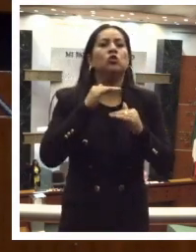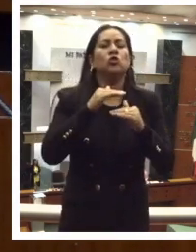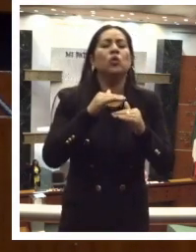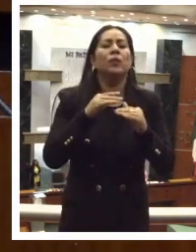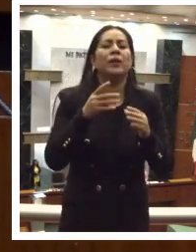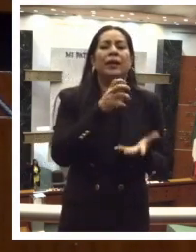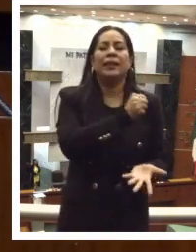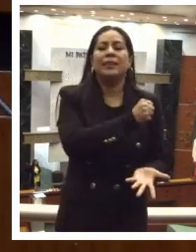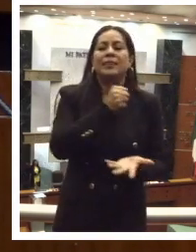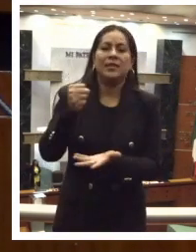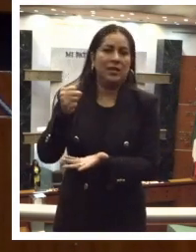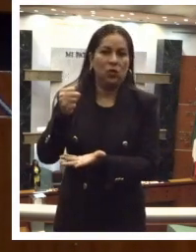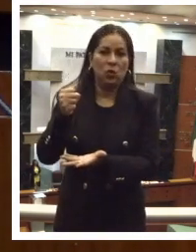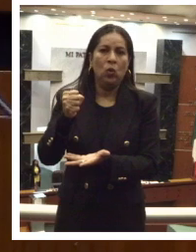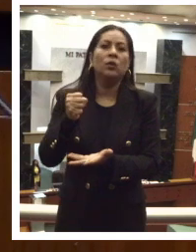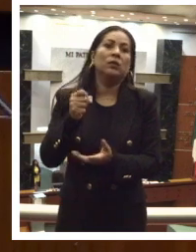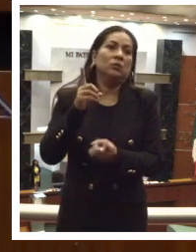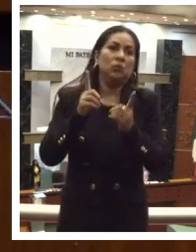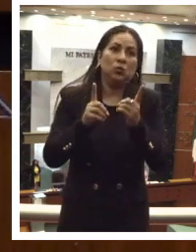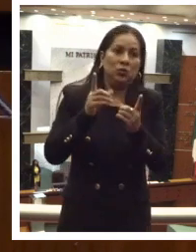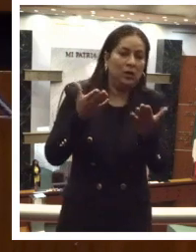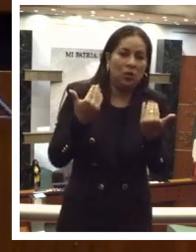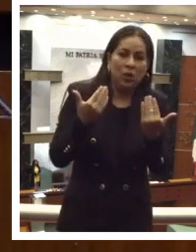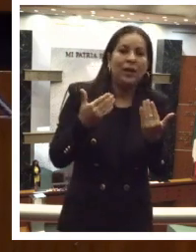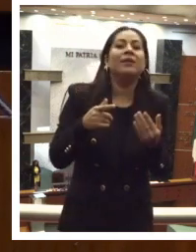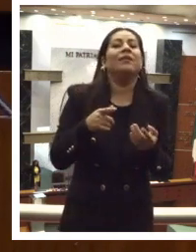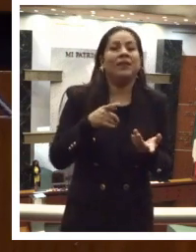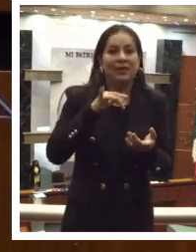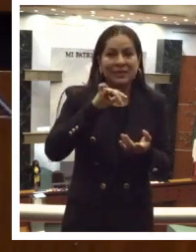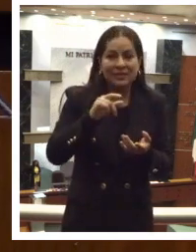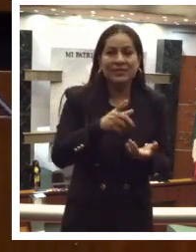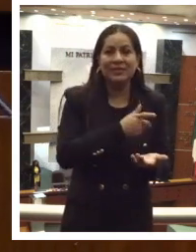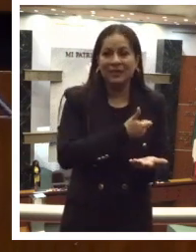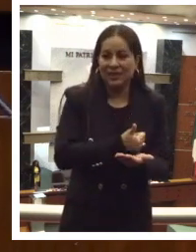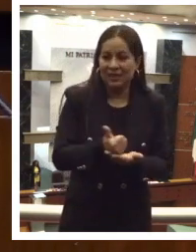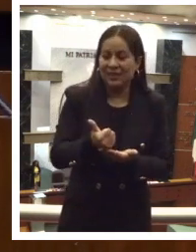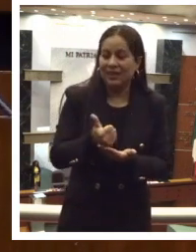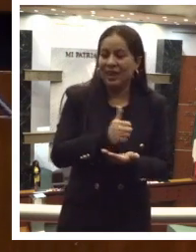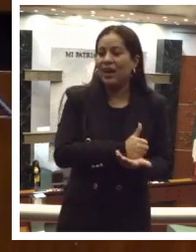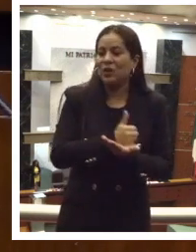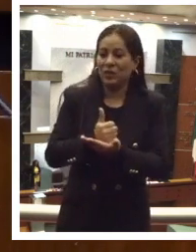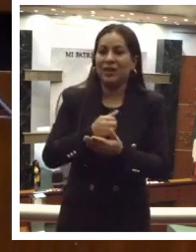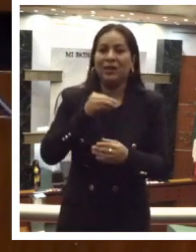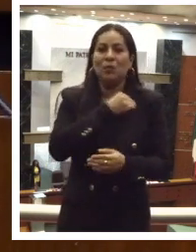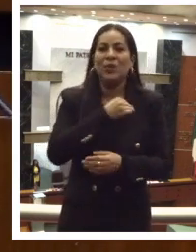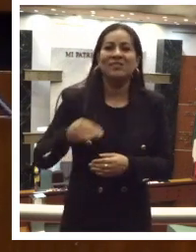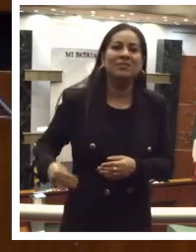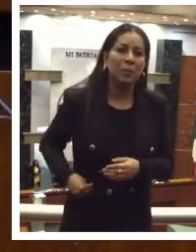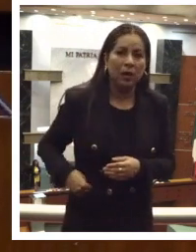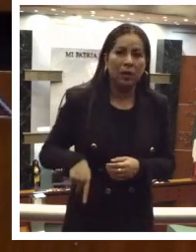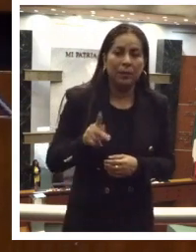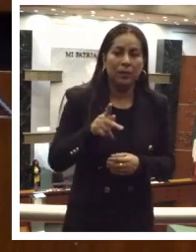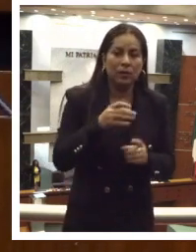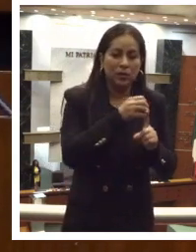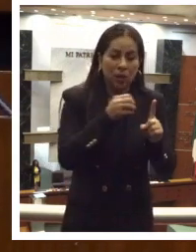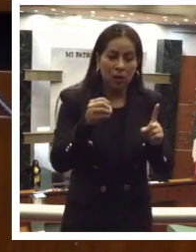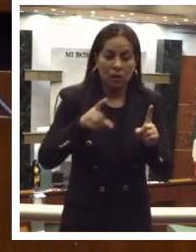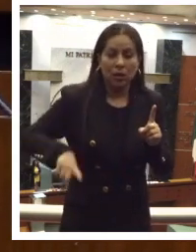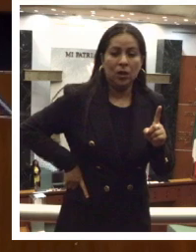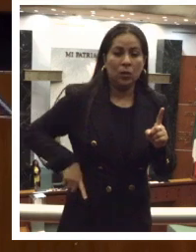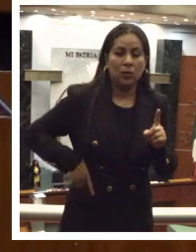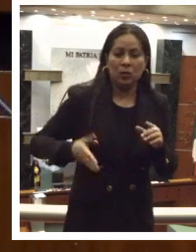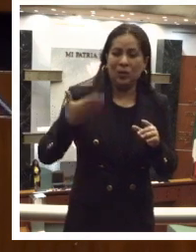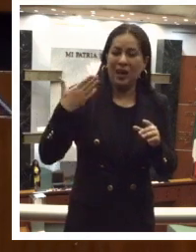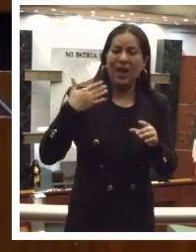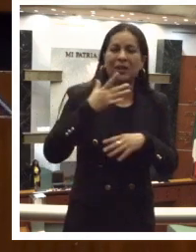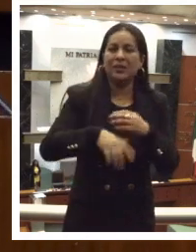impacto presupuestal, que sin duda alguna incidirá a nivel municipal, pero sobre todo porque en este orden de gobierno en los